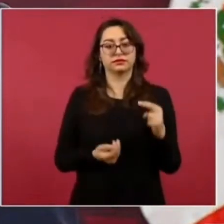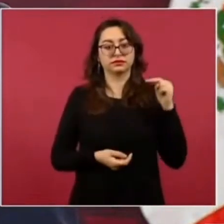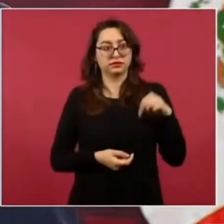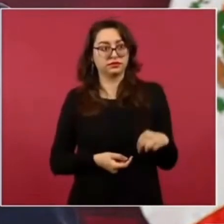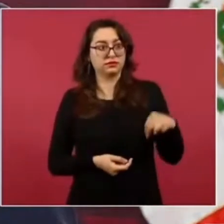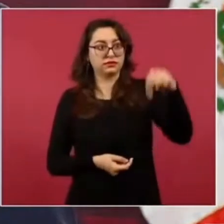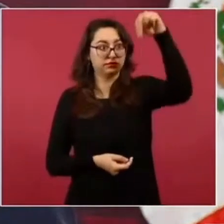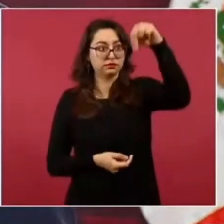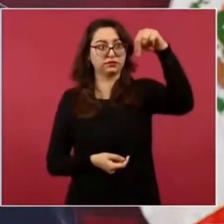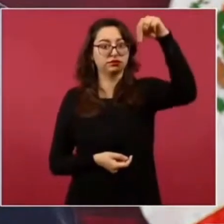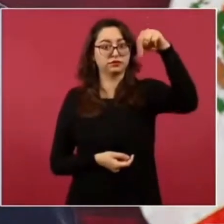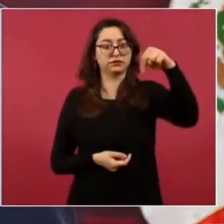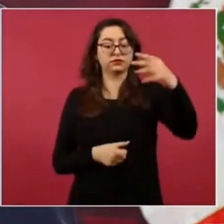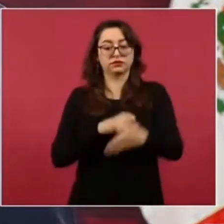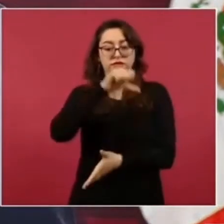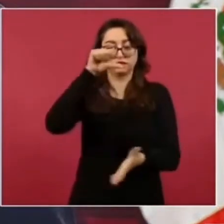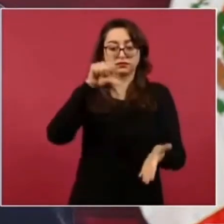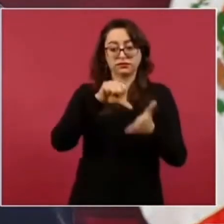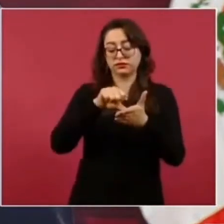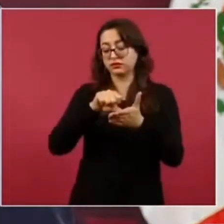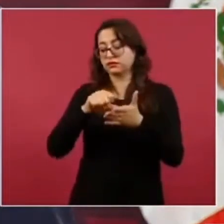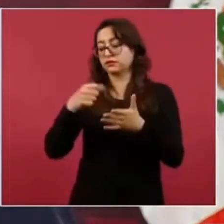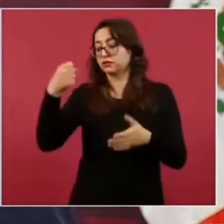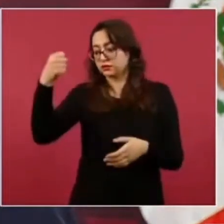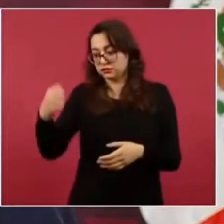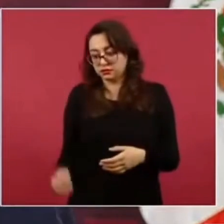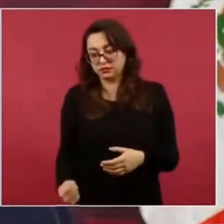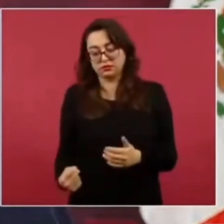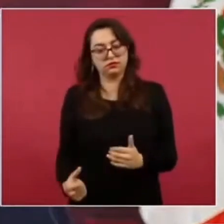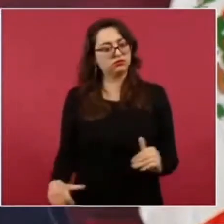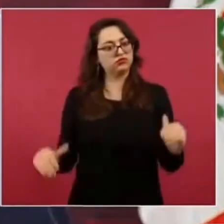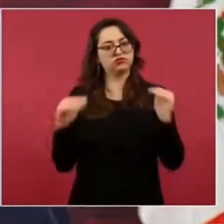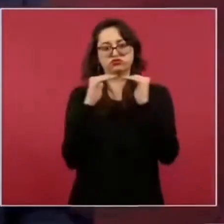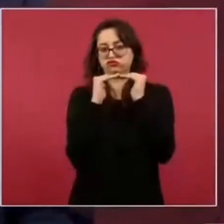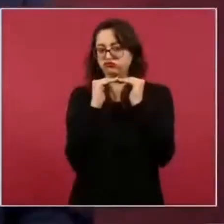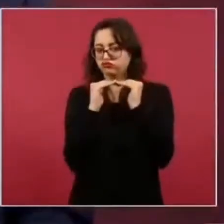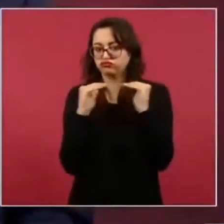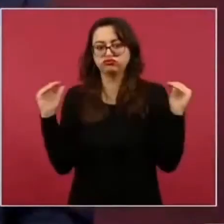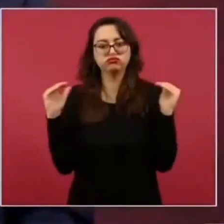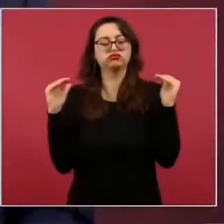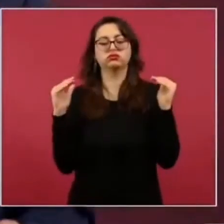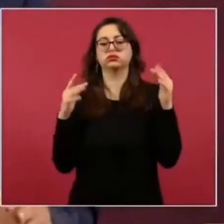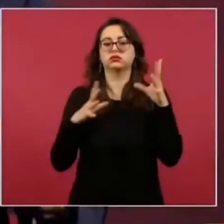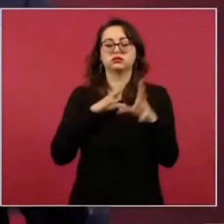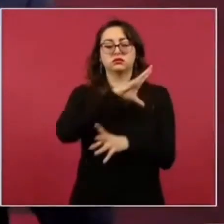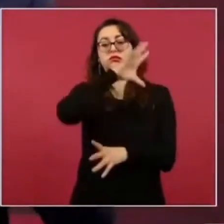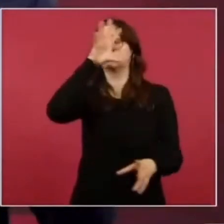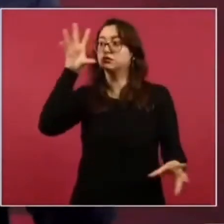norte, en el Bajío, en el centro, sino también en el sur-sureste.